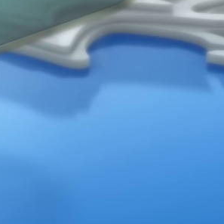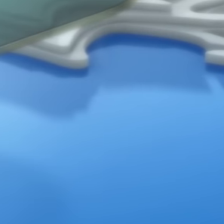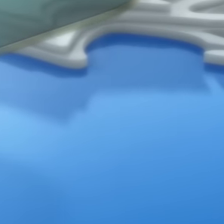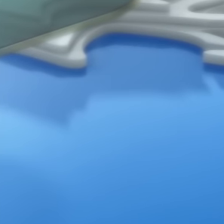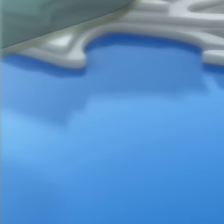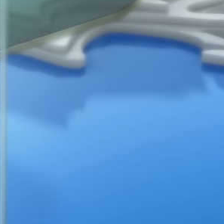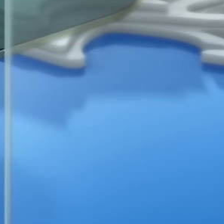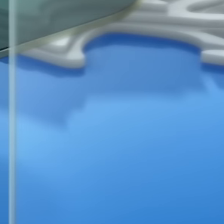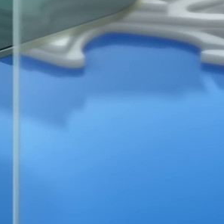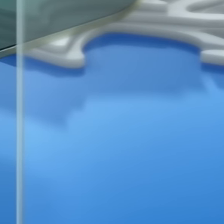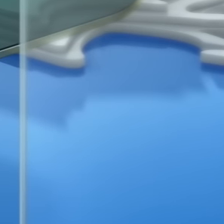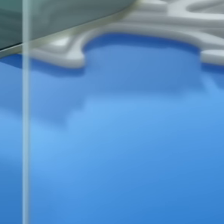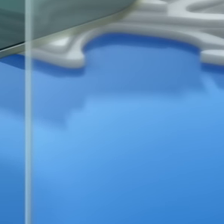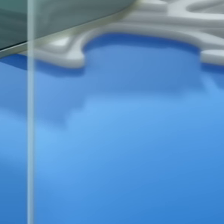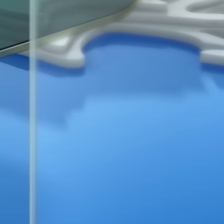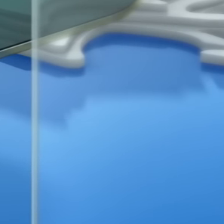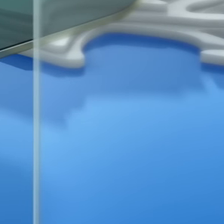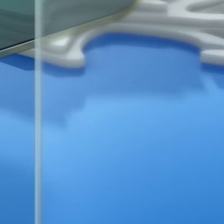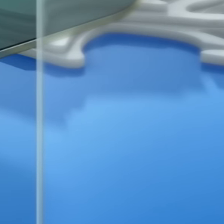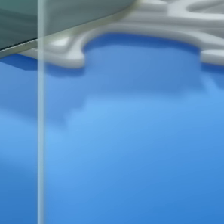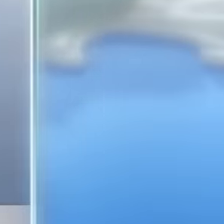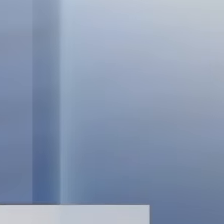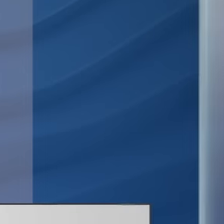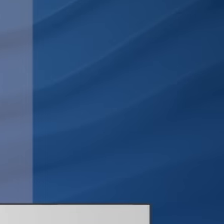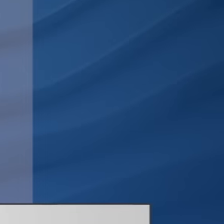Noticentro 1, CMI.